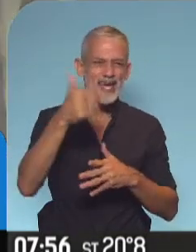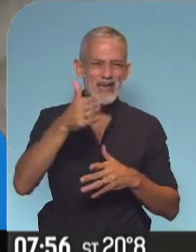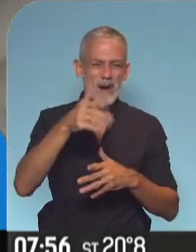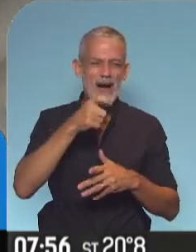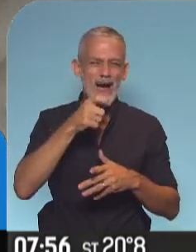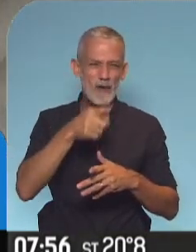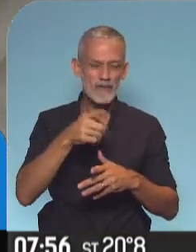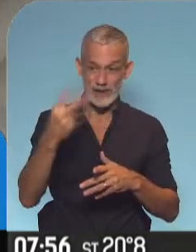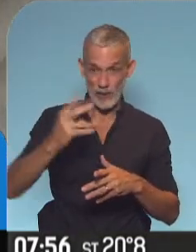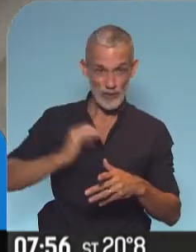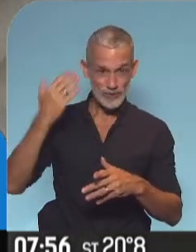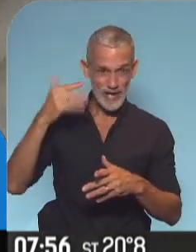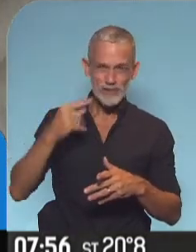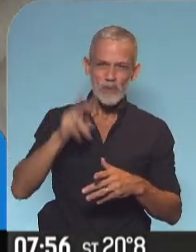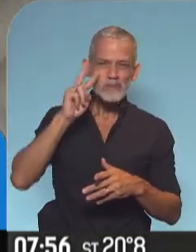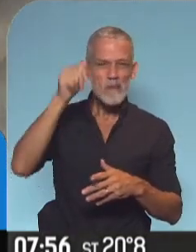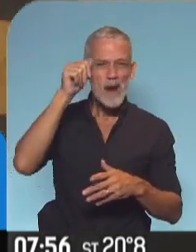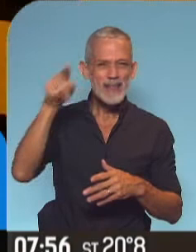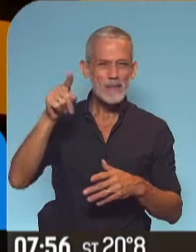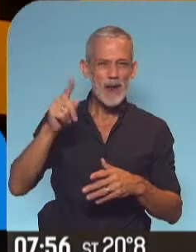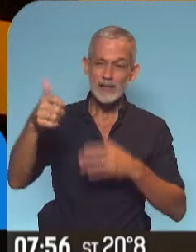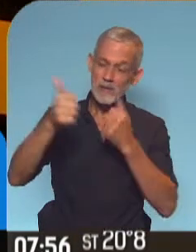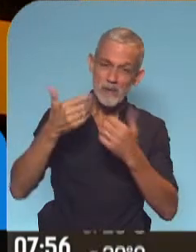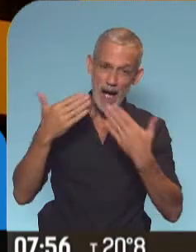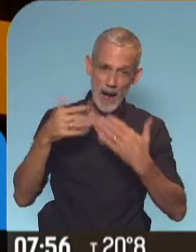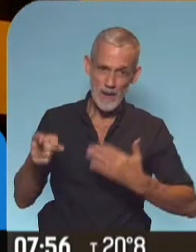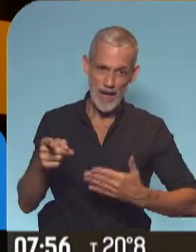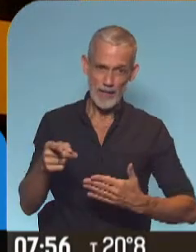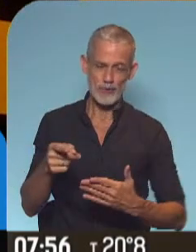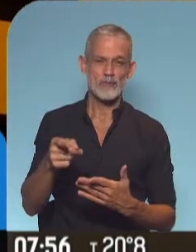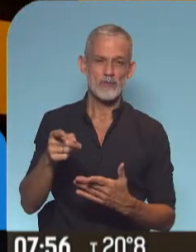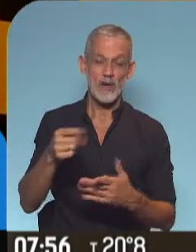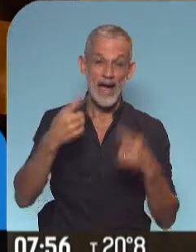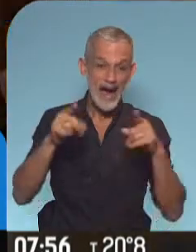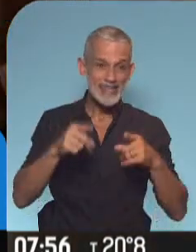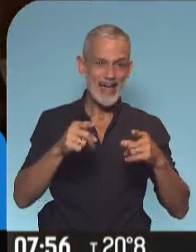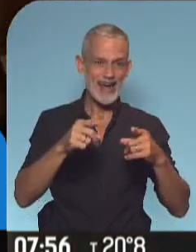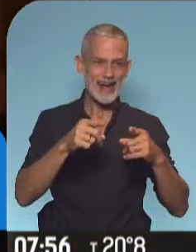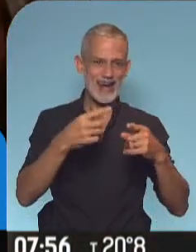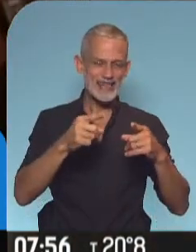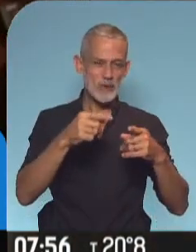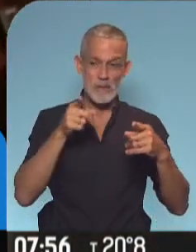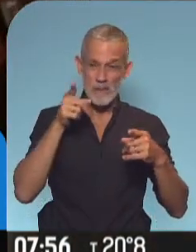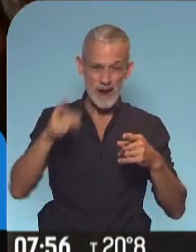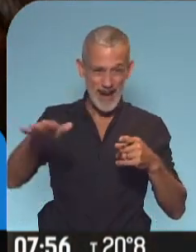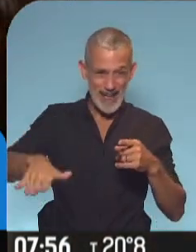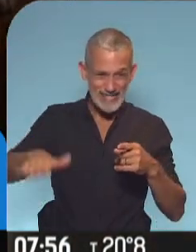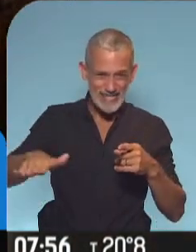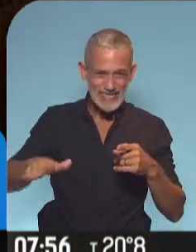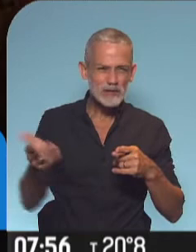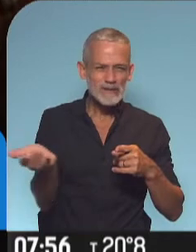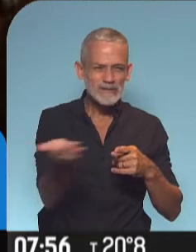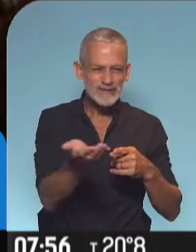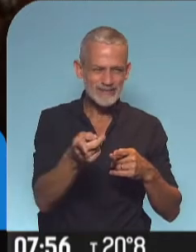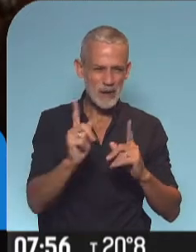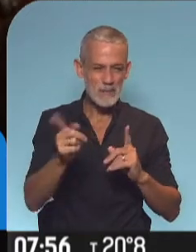conozco, lo vi hace 2 años ahí en Mar del Plata y estuvimos hablando. Entonces, tocar y cantar ese tema para mí también va a ser una